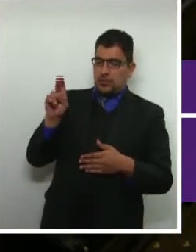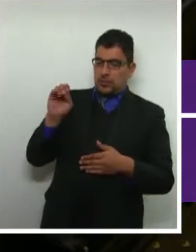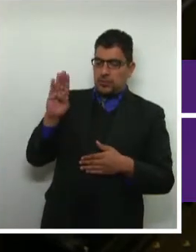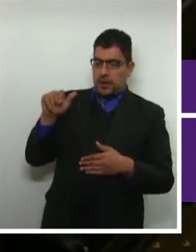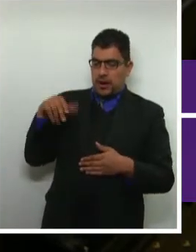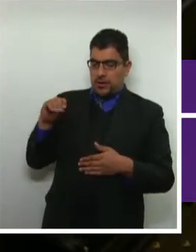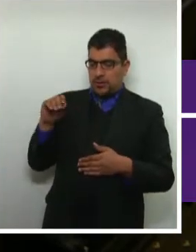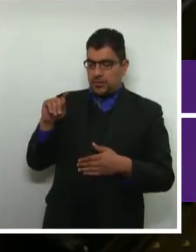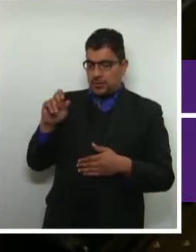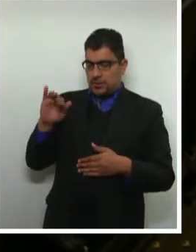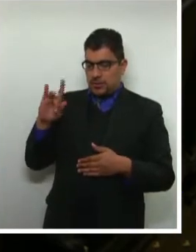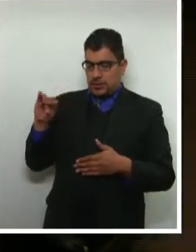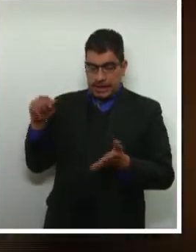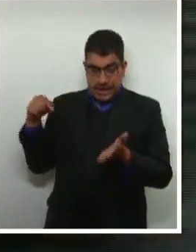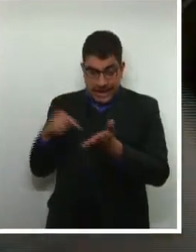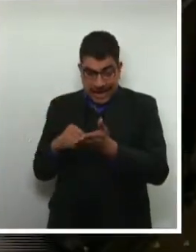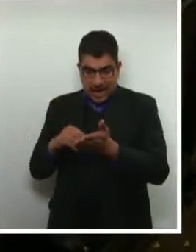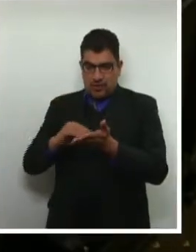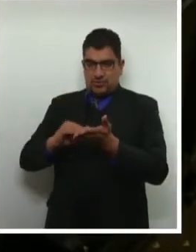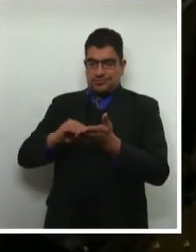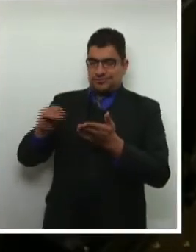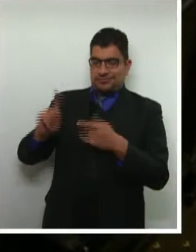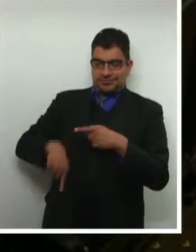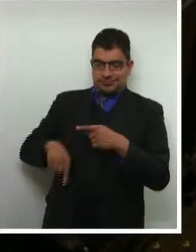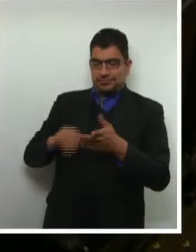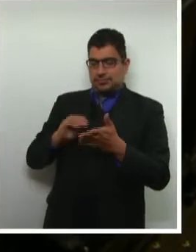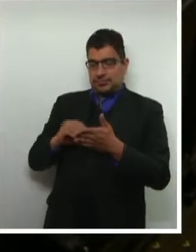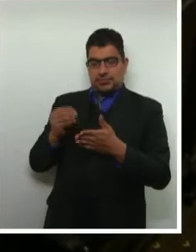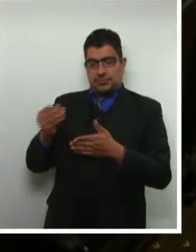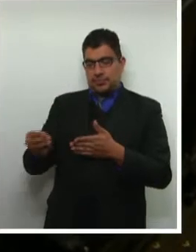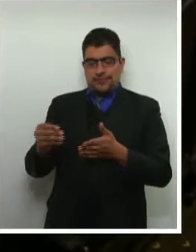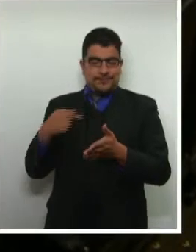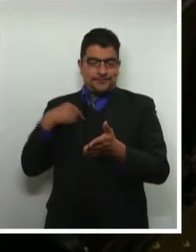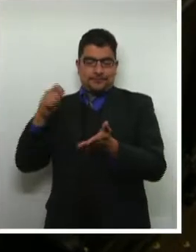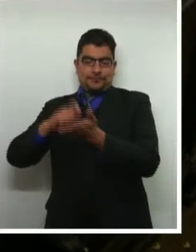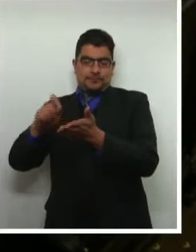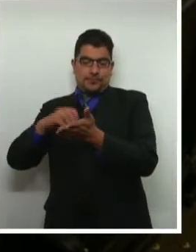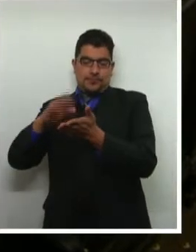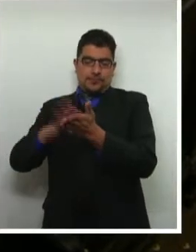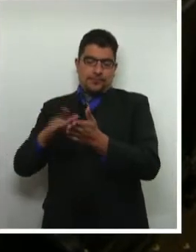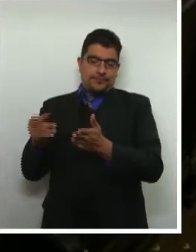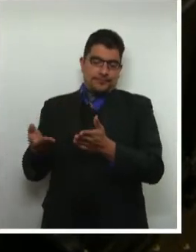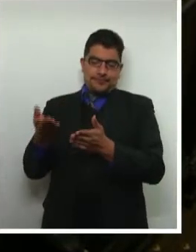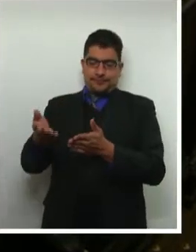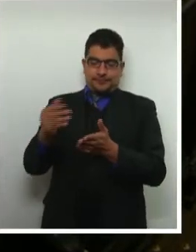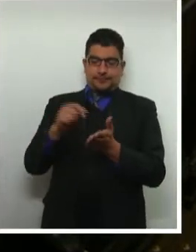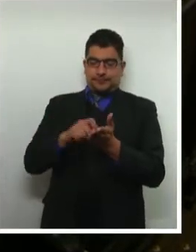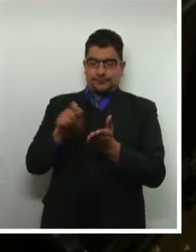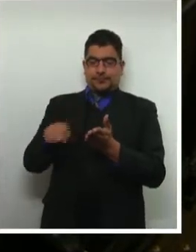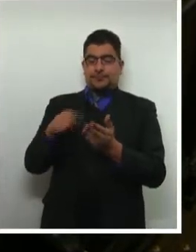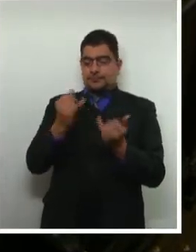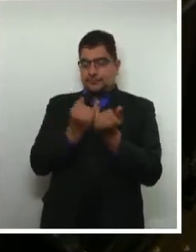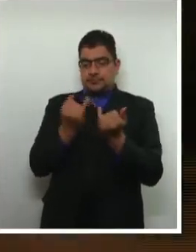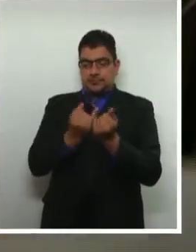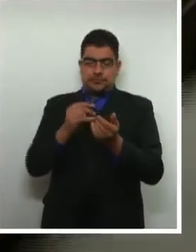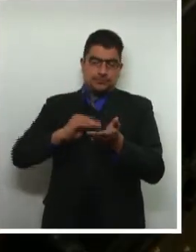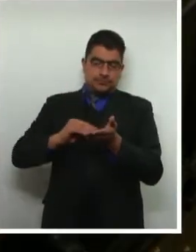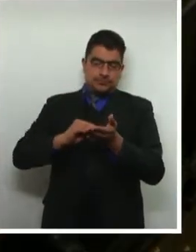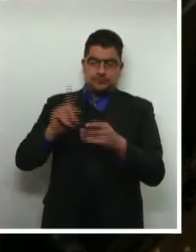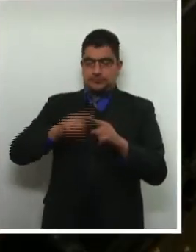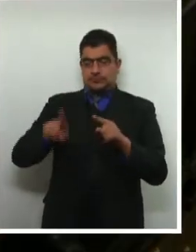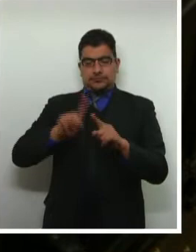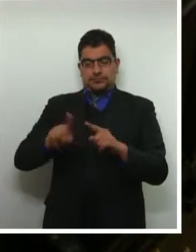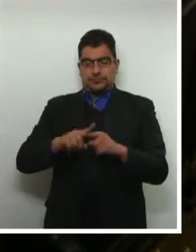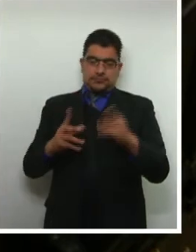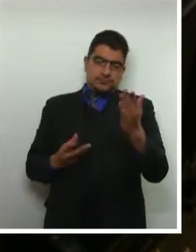territorial, lo estoy retirando. Entonces, para que se tome nota y que también se tome nota del retiro de todas